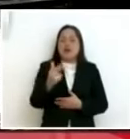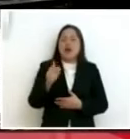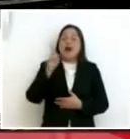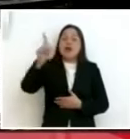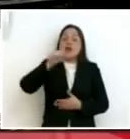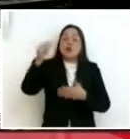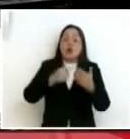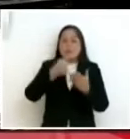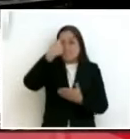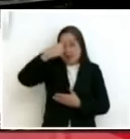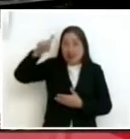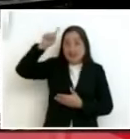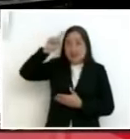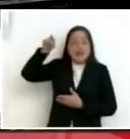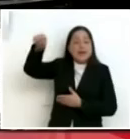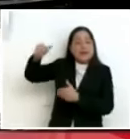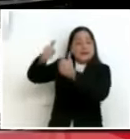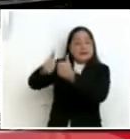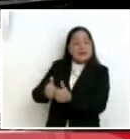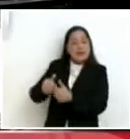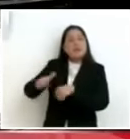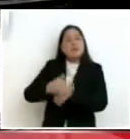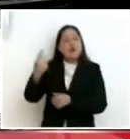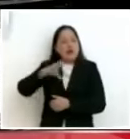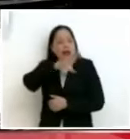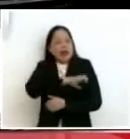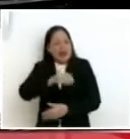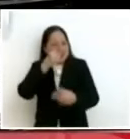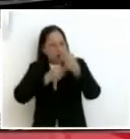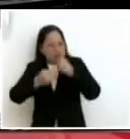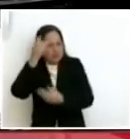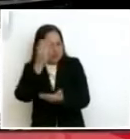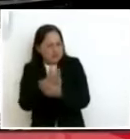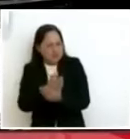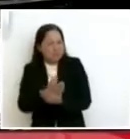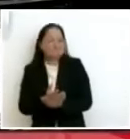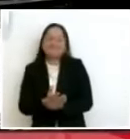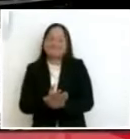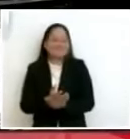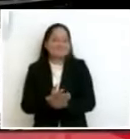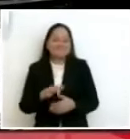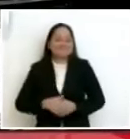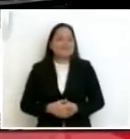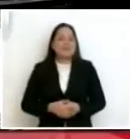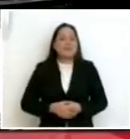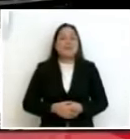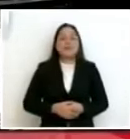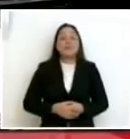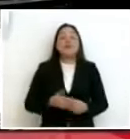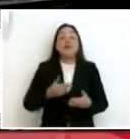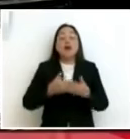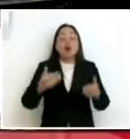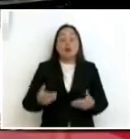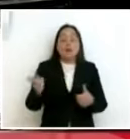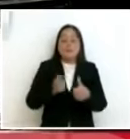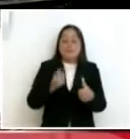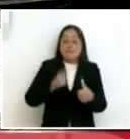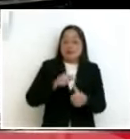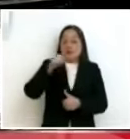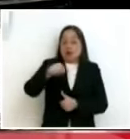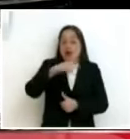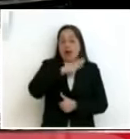flamenco? ¿Quieren que utilicemos esta tribuna para hablarles a los estudiantes? Y por primera vez tienen una buena noticia. Yo les